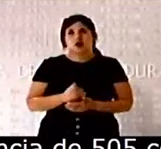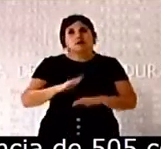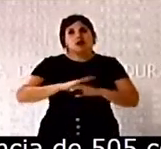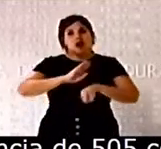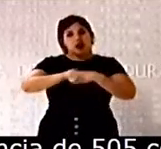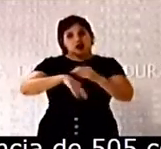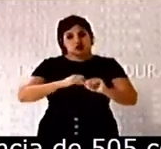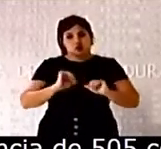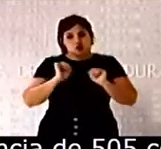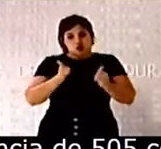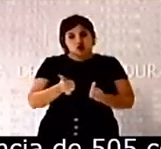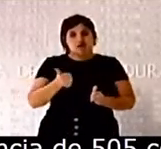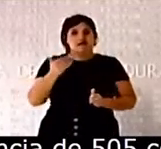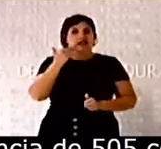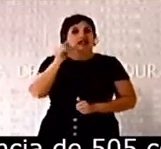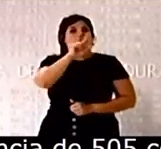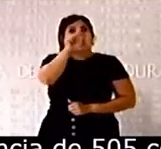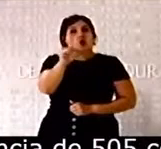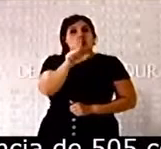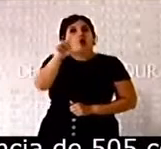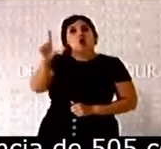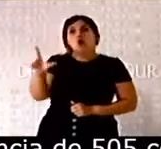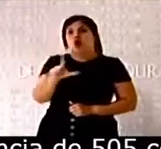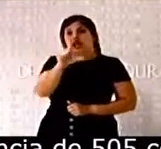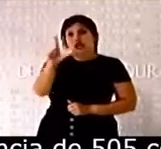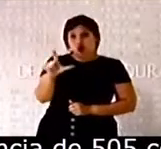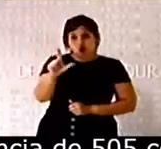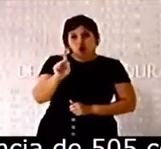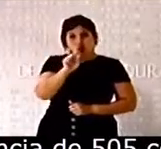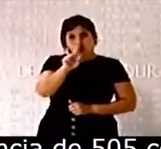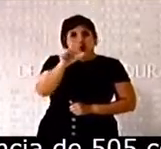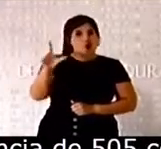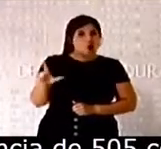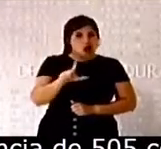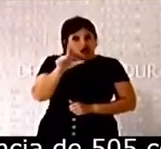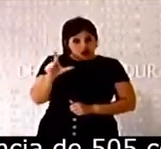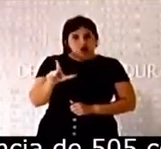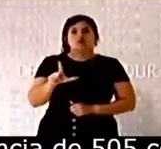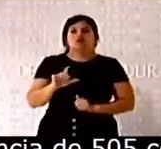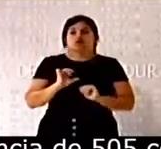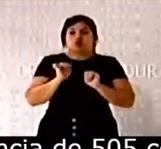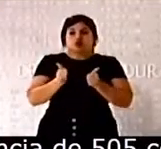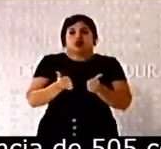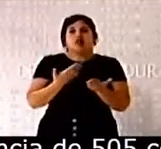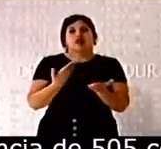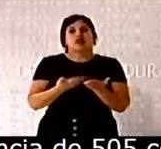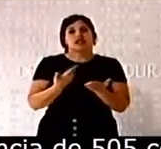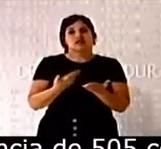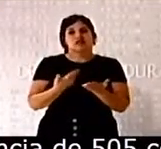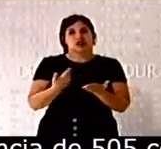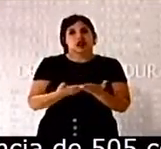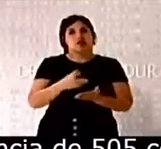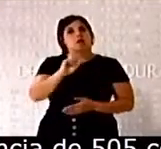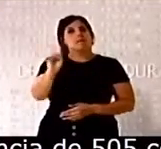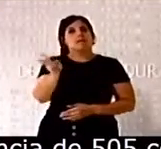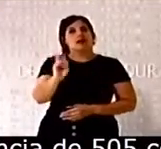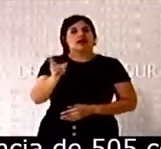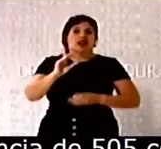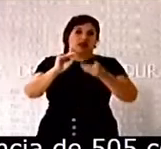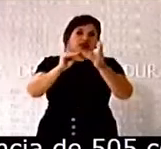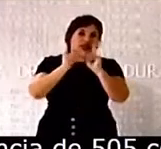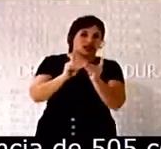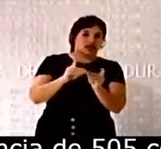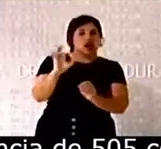día 1 de julio, con L, el día 1 de julio, el certificado verde digital o